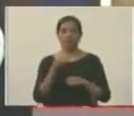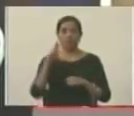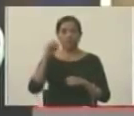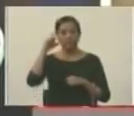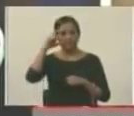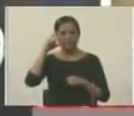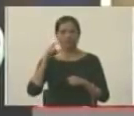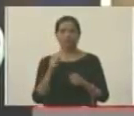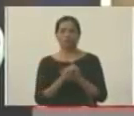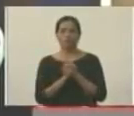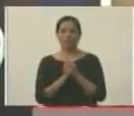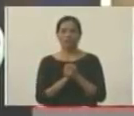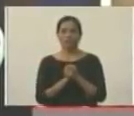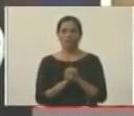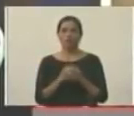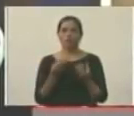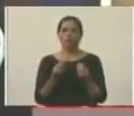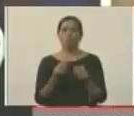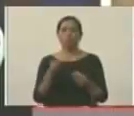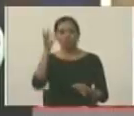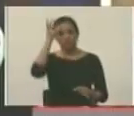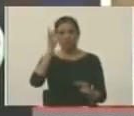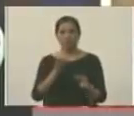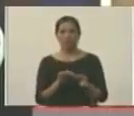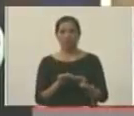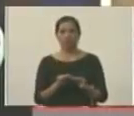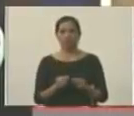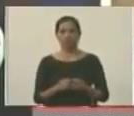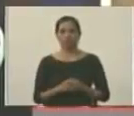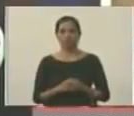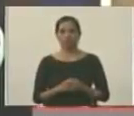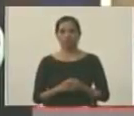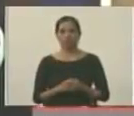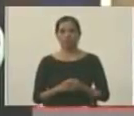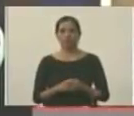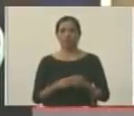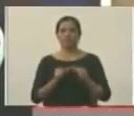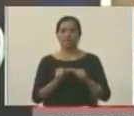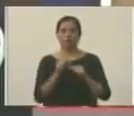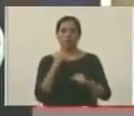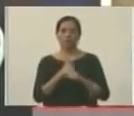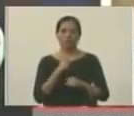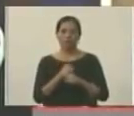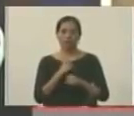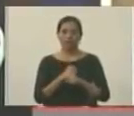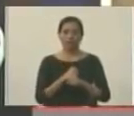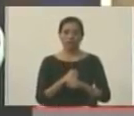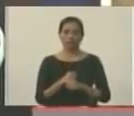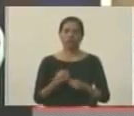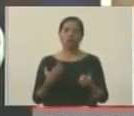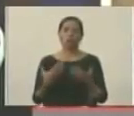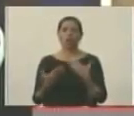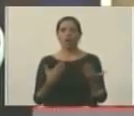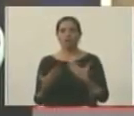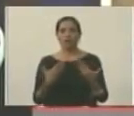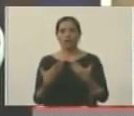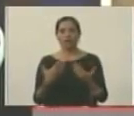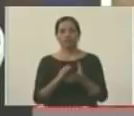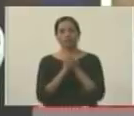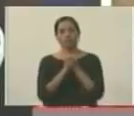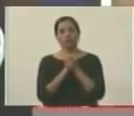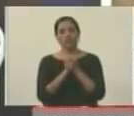compañeros. Continuemos con mucha fe. Continuemos trabajando, colaborando, en